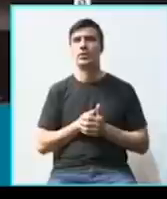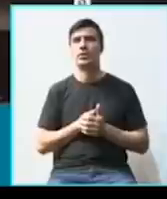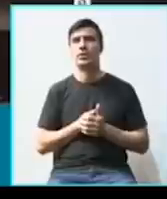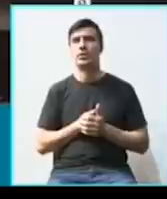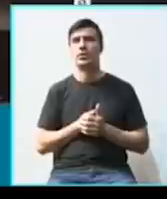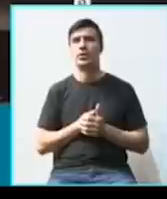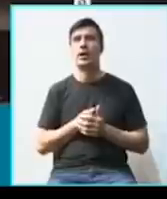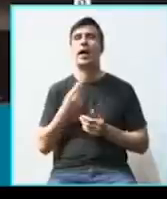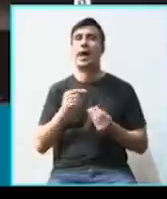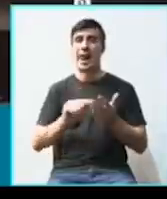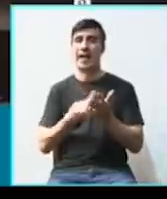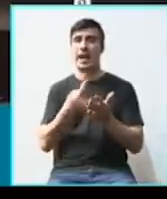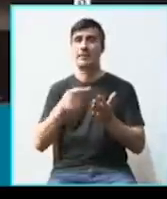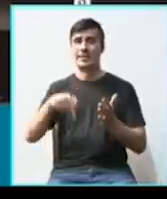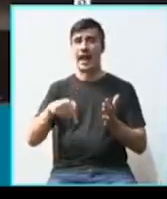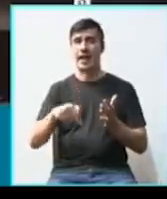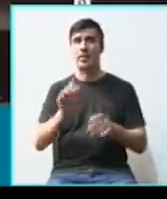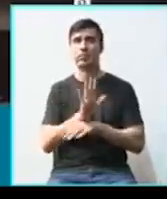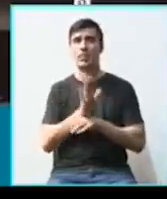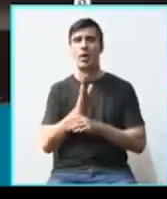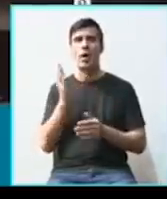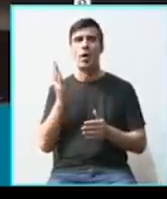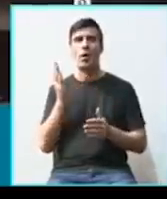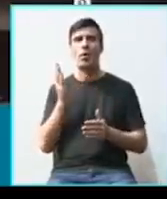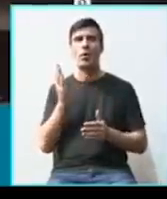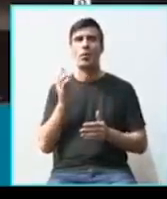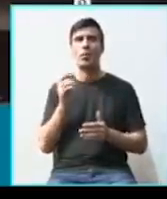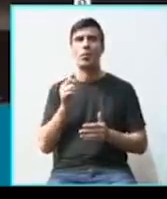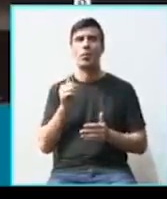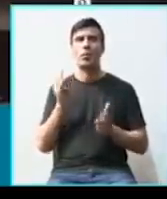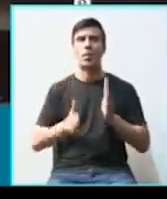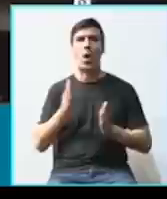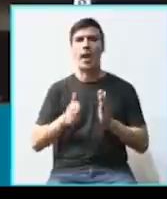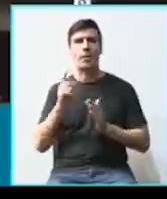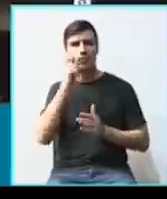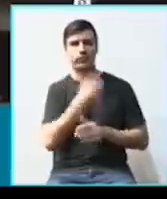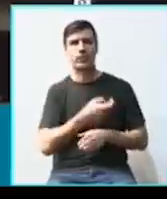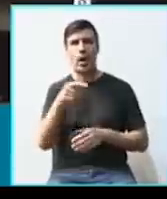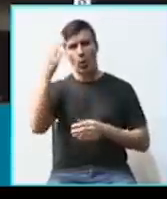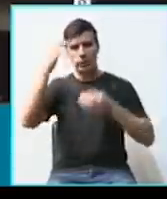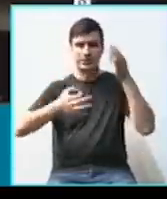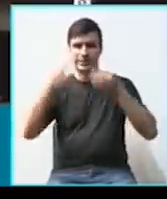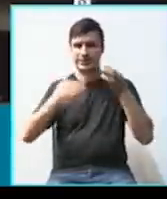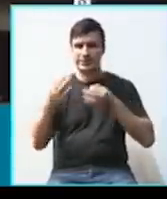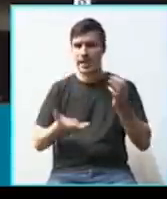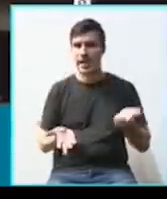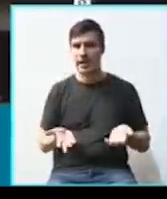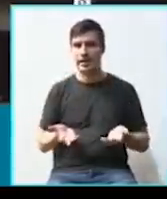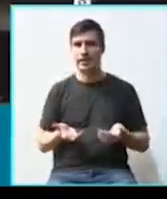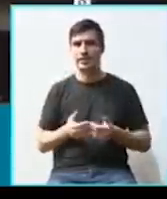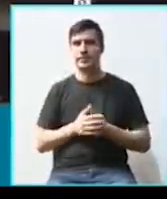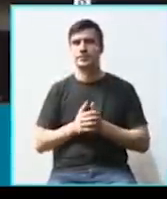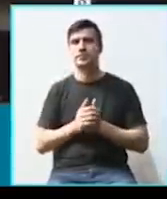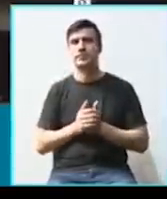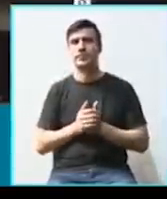la ciudad de Buenos Aires estaba violando la justicia, que había tomado una medida de características